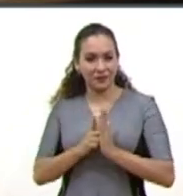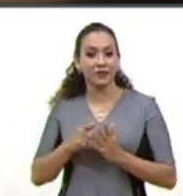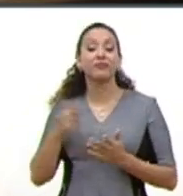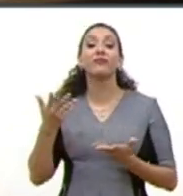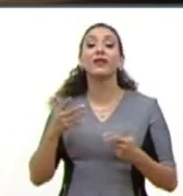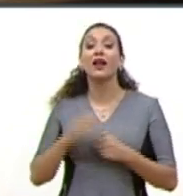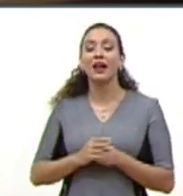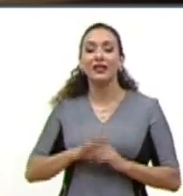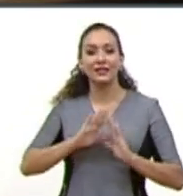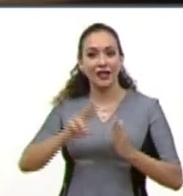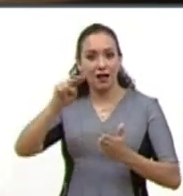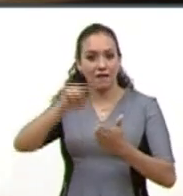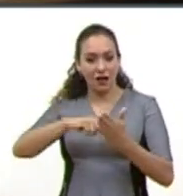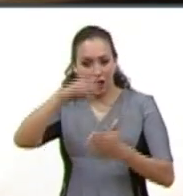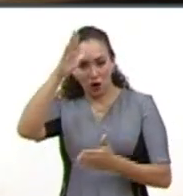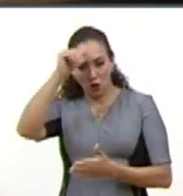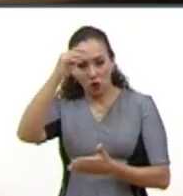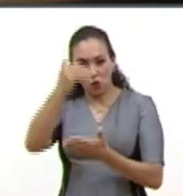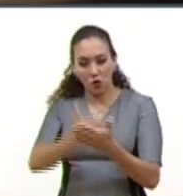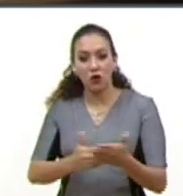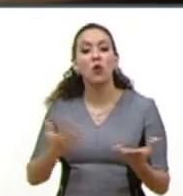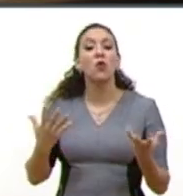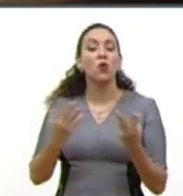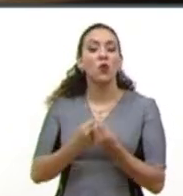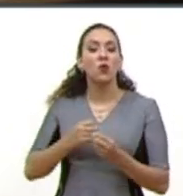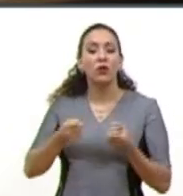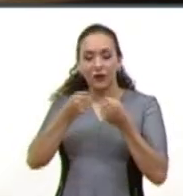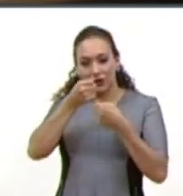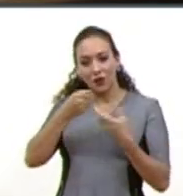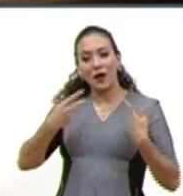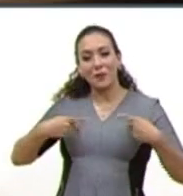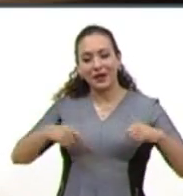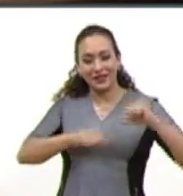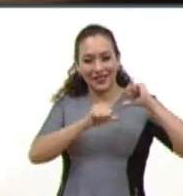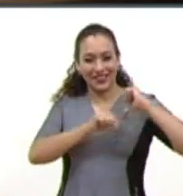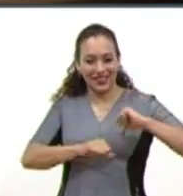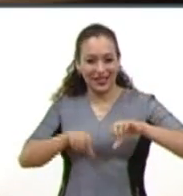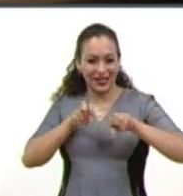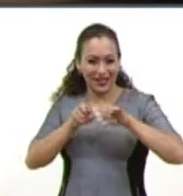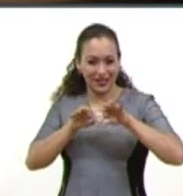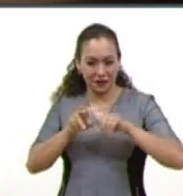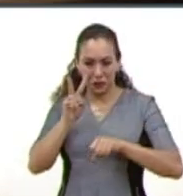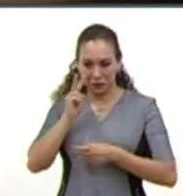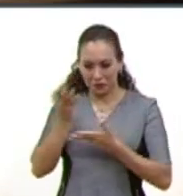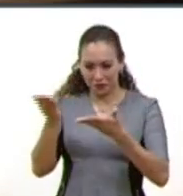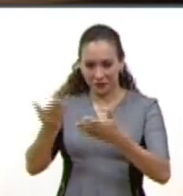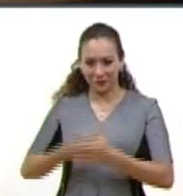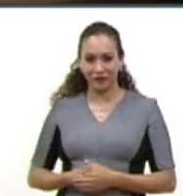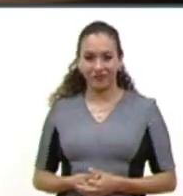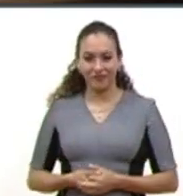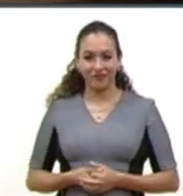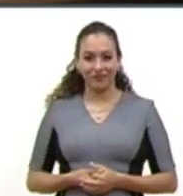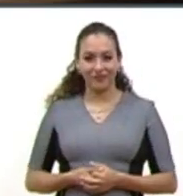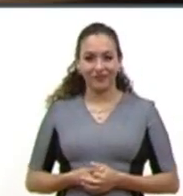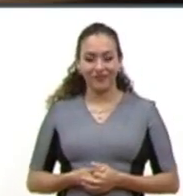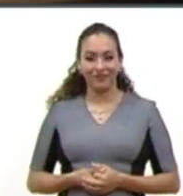cabo la firma de un convenio con la Secretaría del Trabajo. Adelante, Óscar, por favor, con la información.